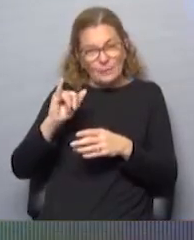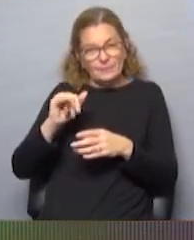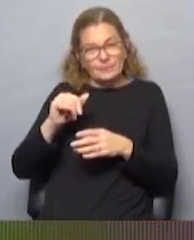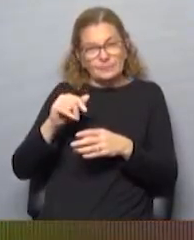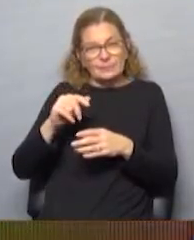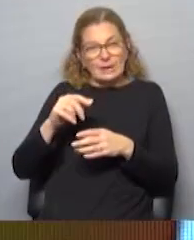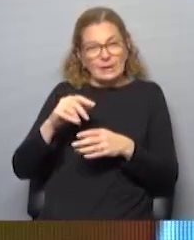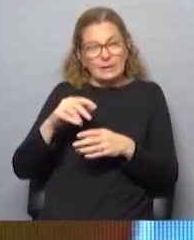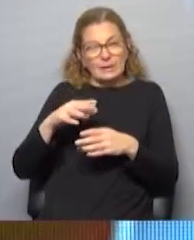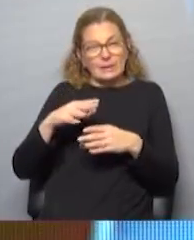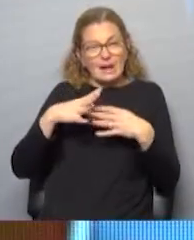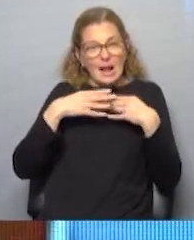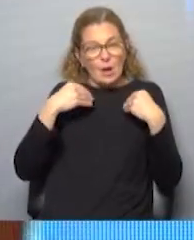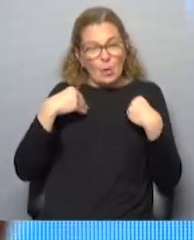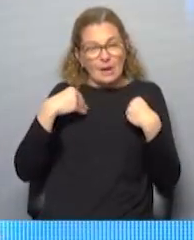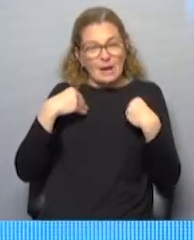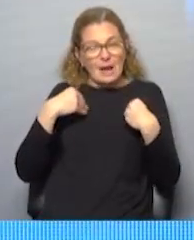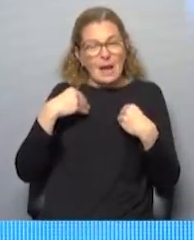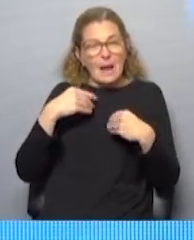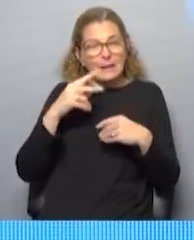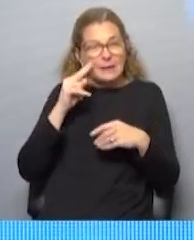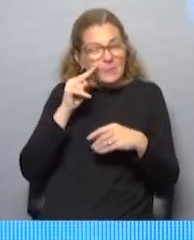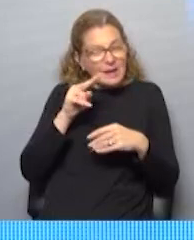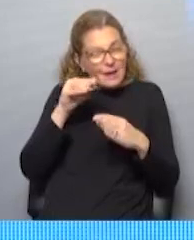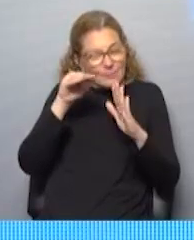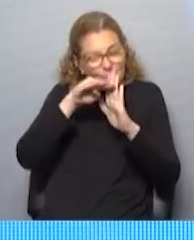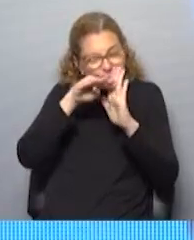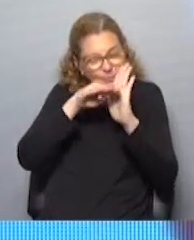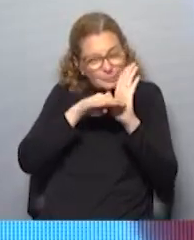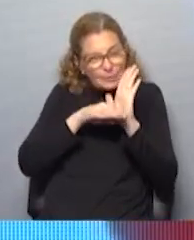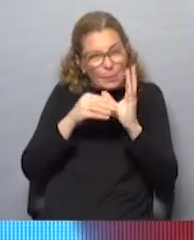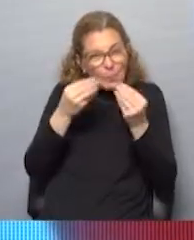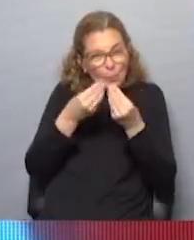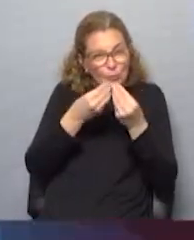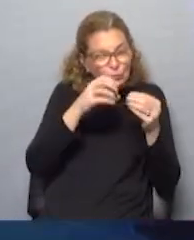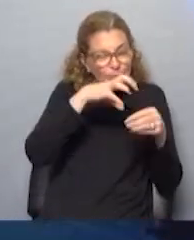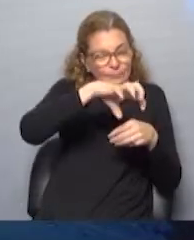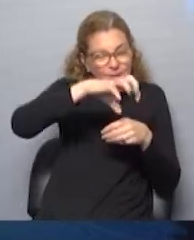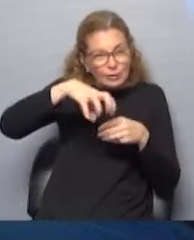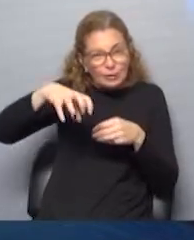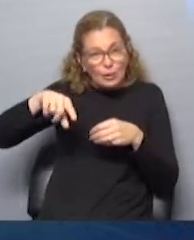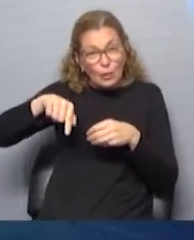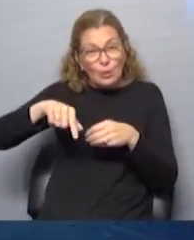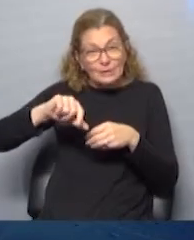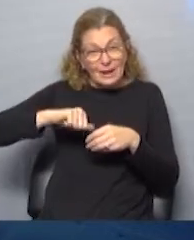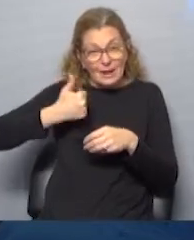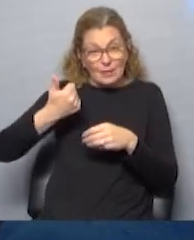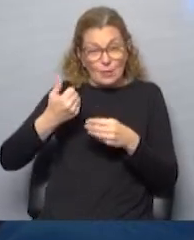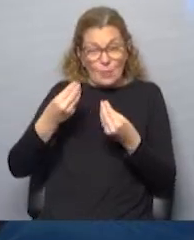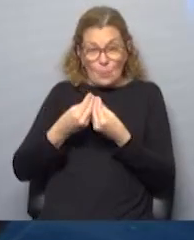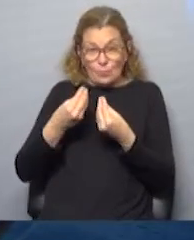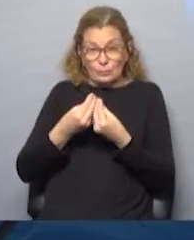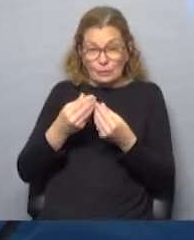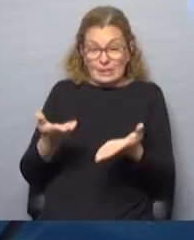impuesto de primaria a la extensión digamos hay que mirar bien pero hay muchos sectores que hoy están ganando muchísimo y